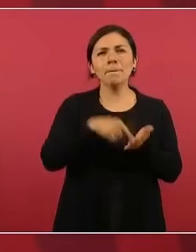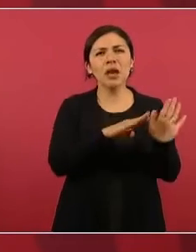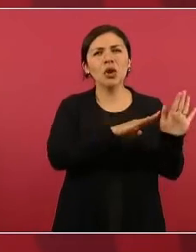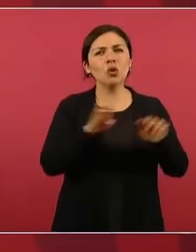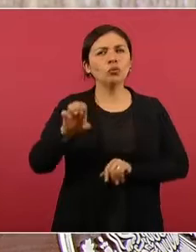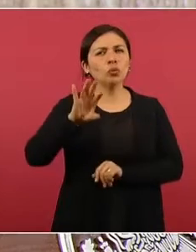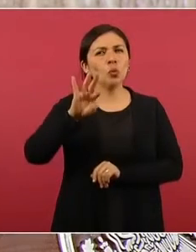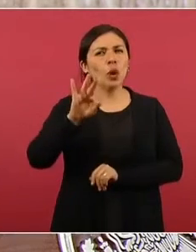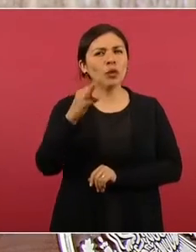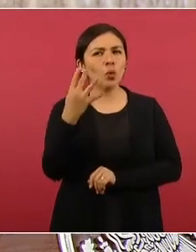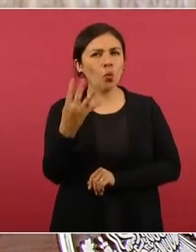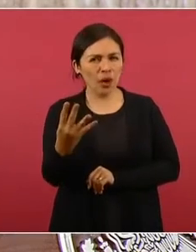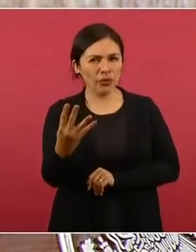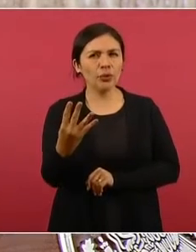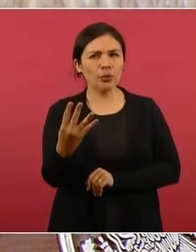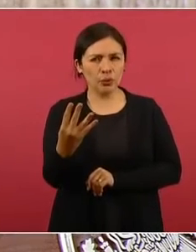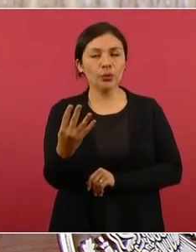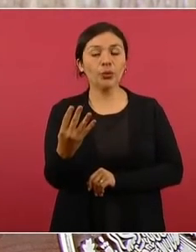1944,